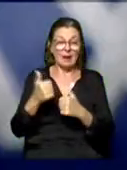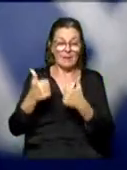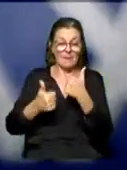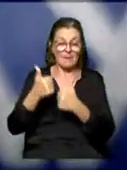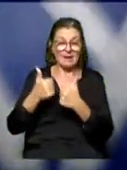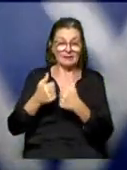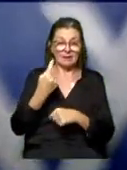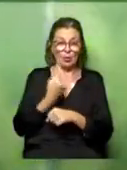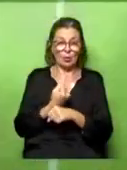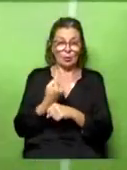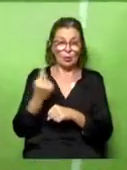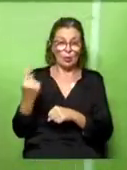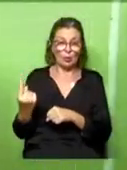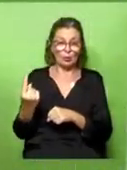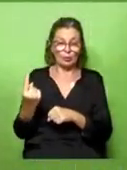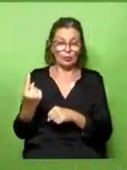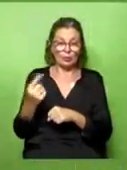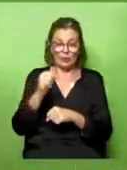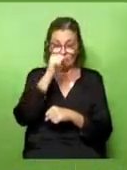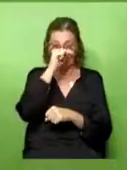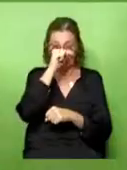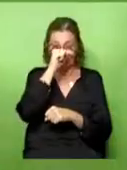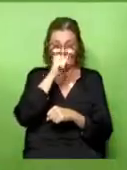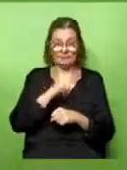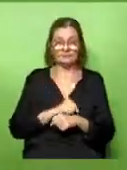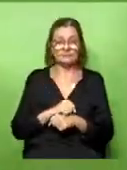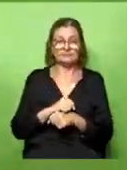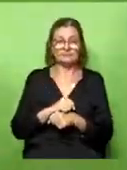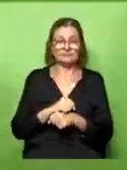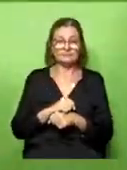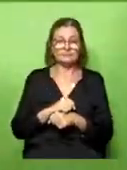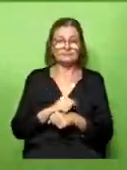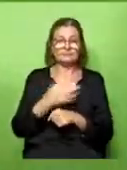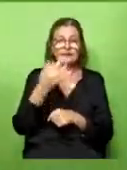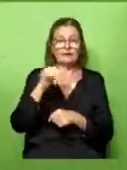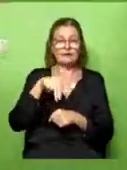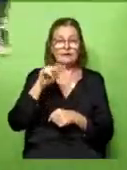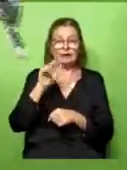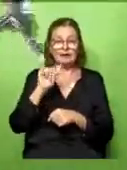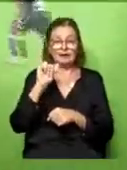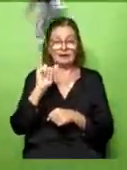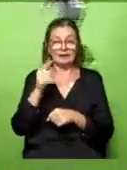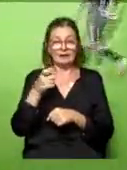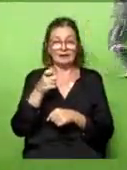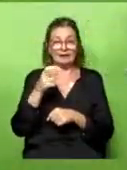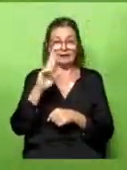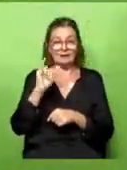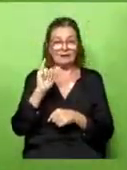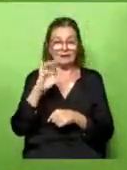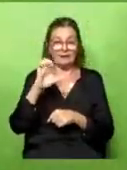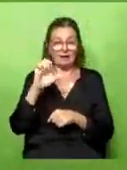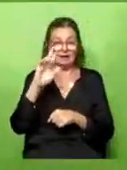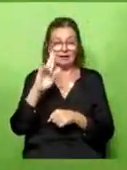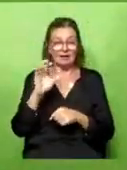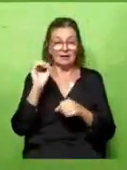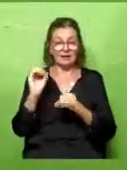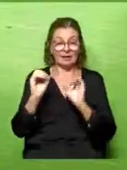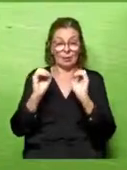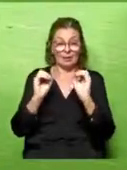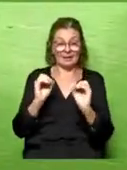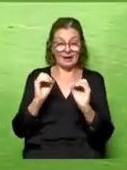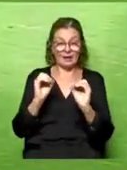partido 1-1 en Florida. Fénix y River empataron 0-0 en el Capurro. Chance para el